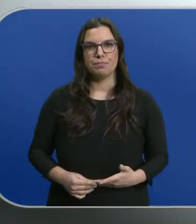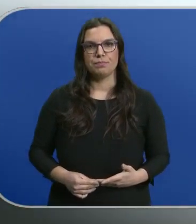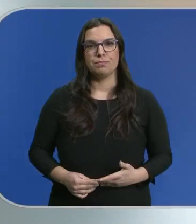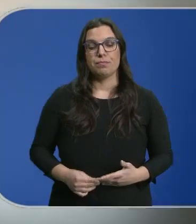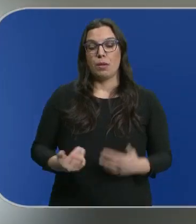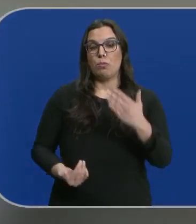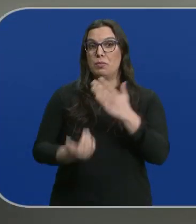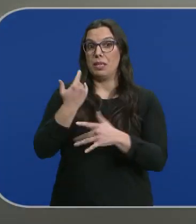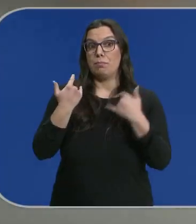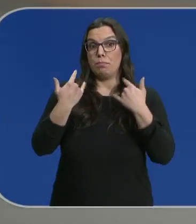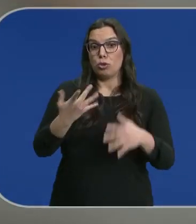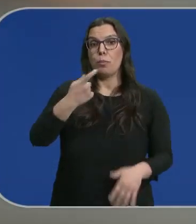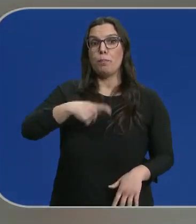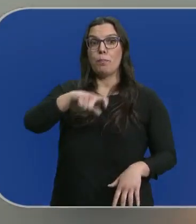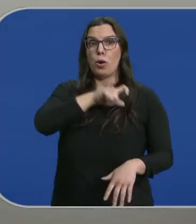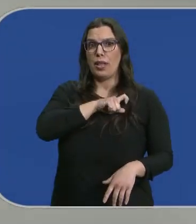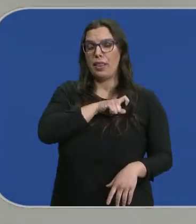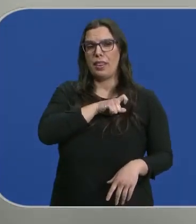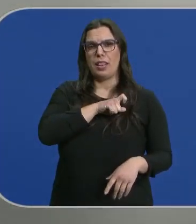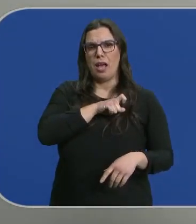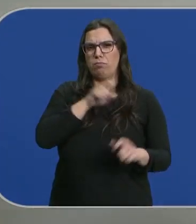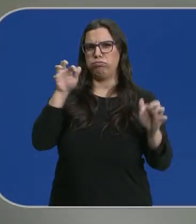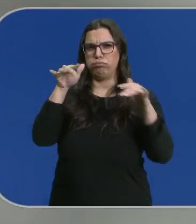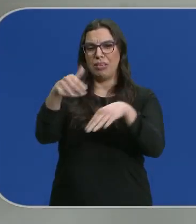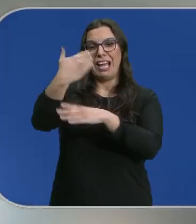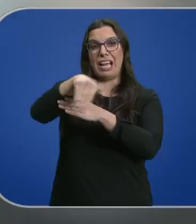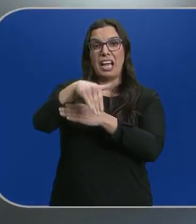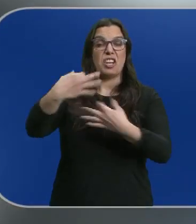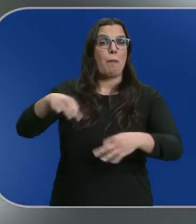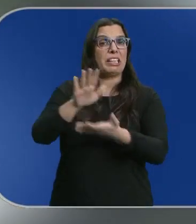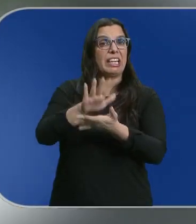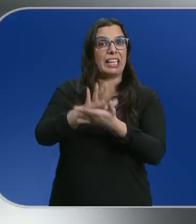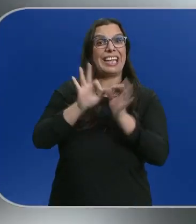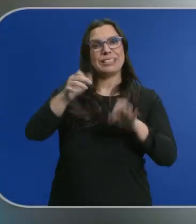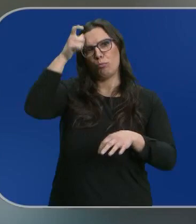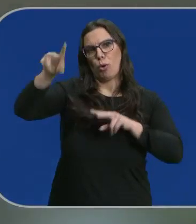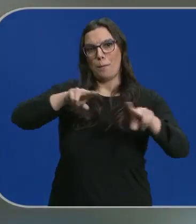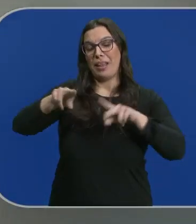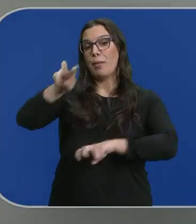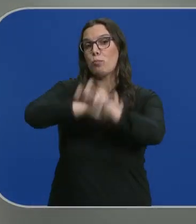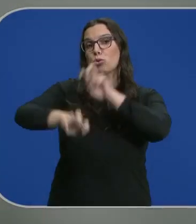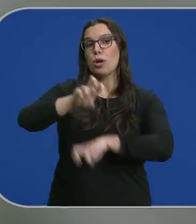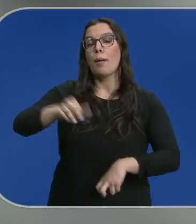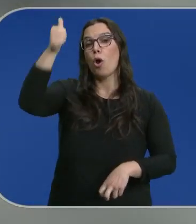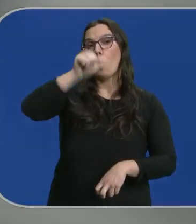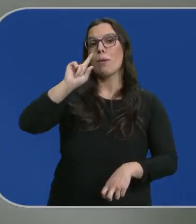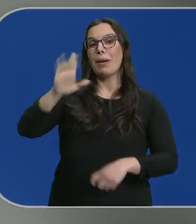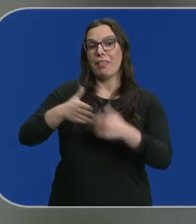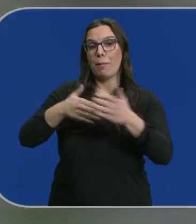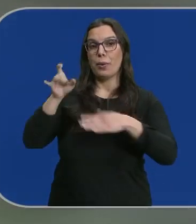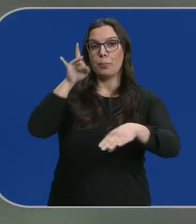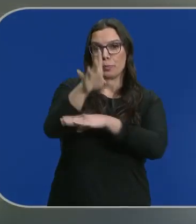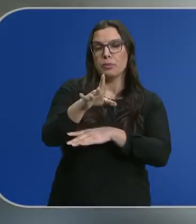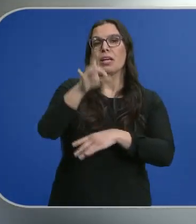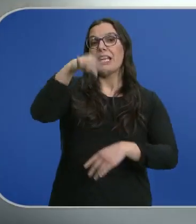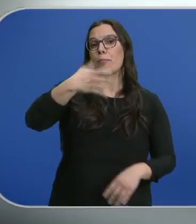Desde primera hora de la mañana la presencia policial ha sido constante en esta calle tranquila de Miranda de Ebro. Se buscaba al autor de las cartas explosivas que recibió